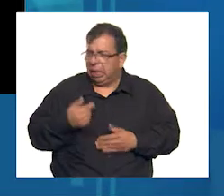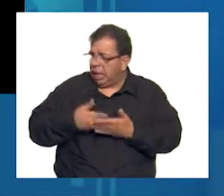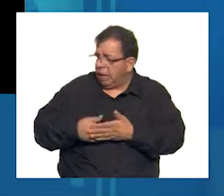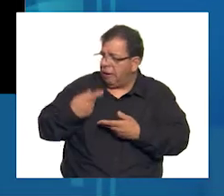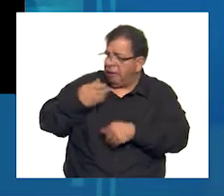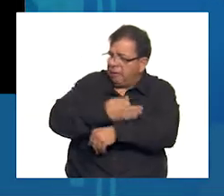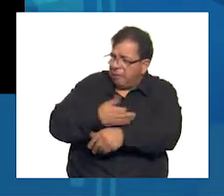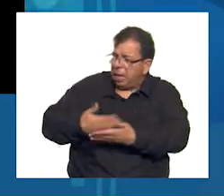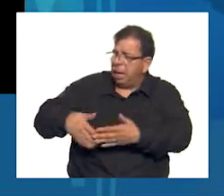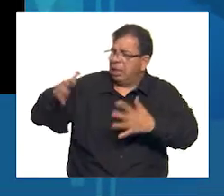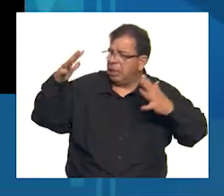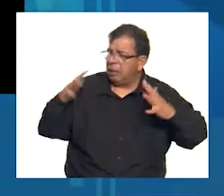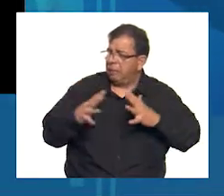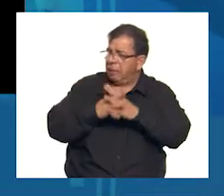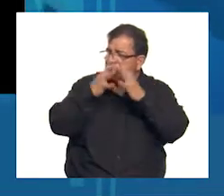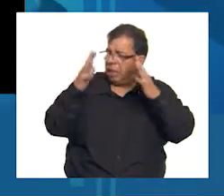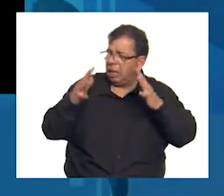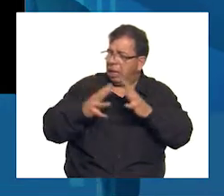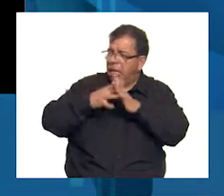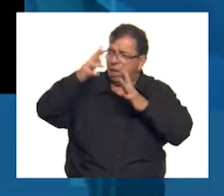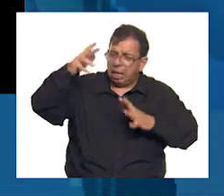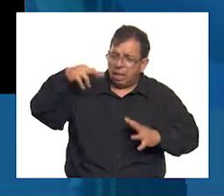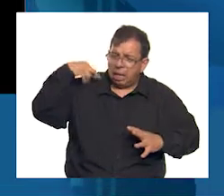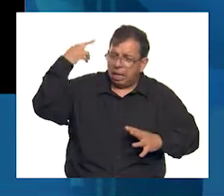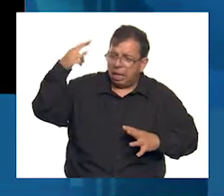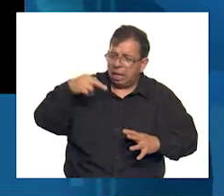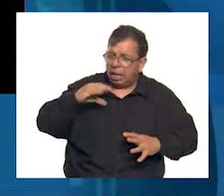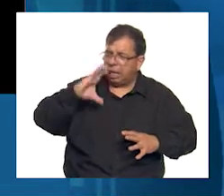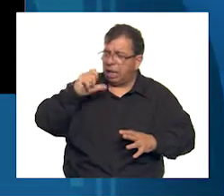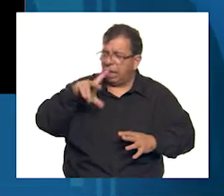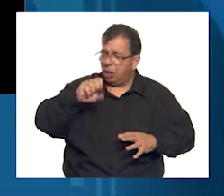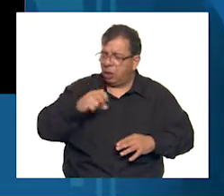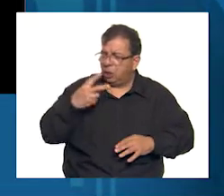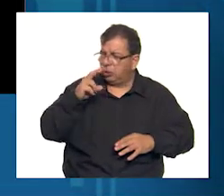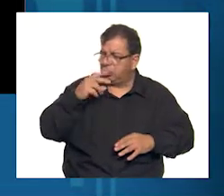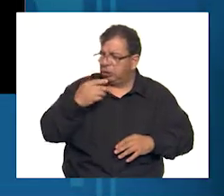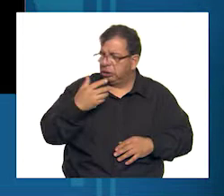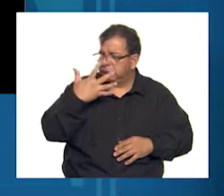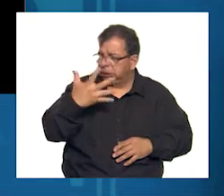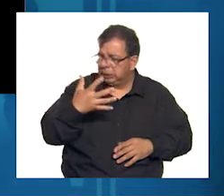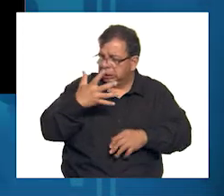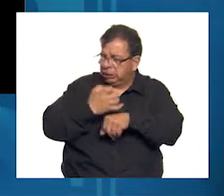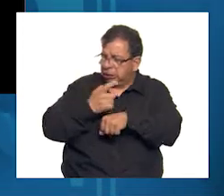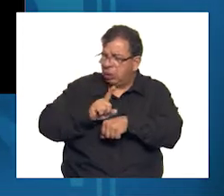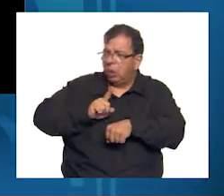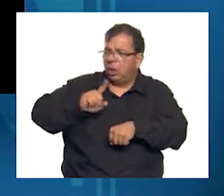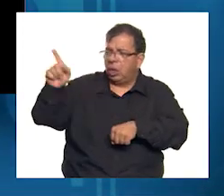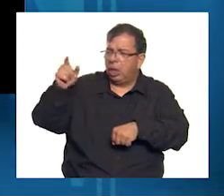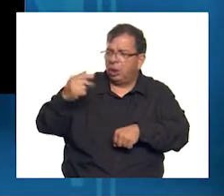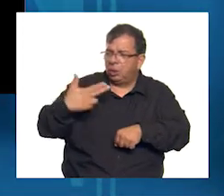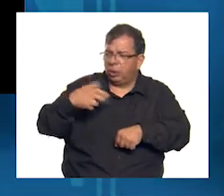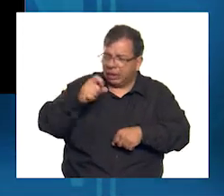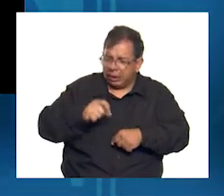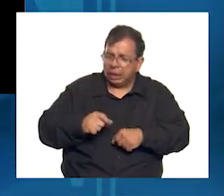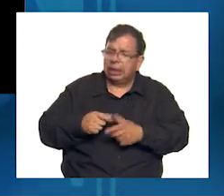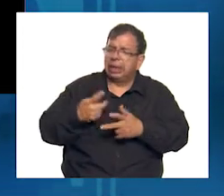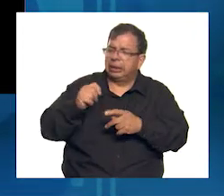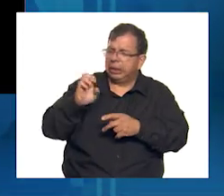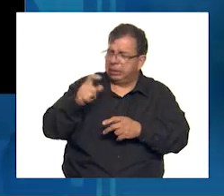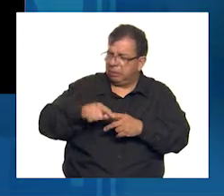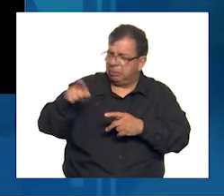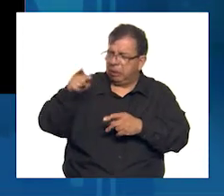antepasados pelearon en la guerra de su majestad Carlos V de Castilla en Hungría, Transilvania